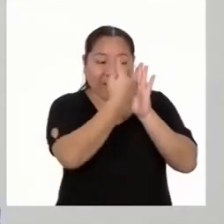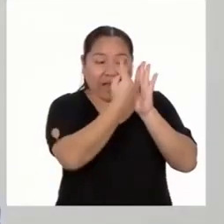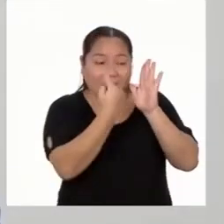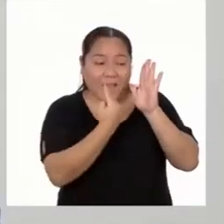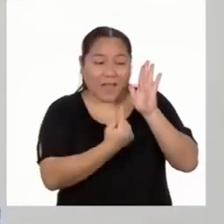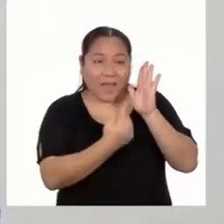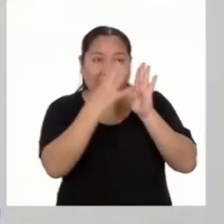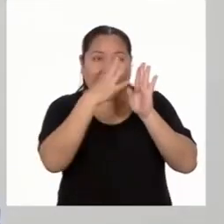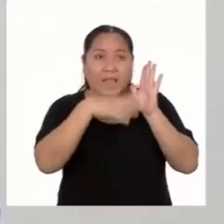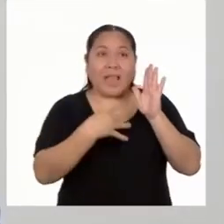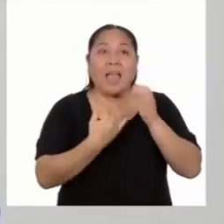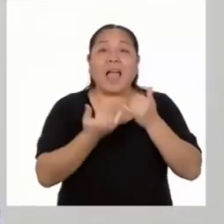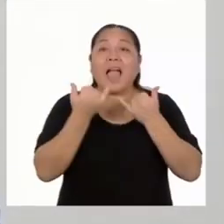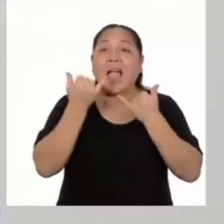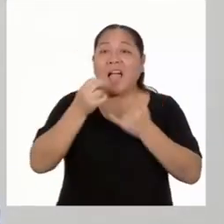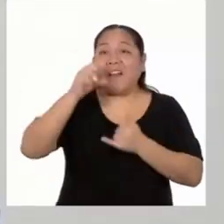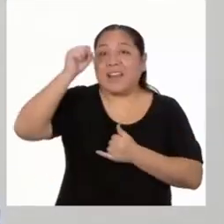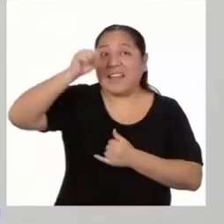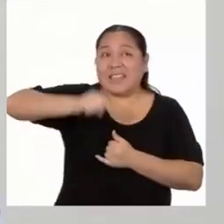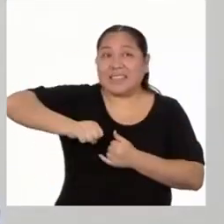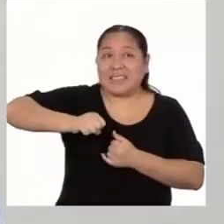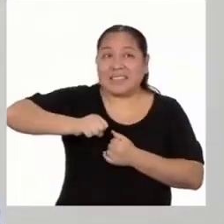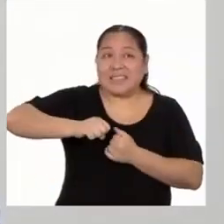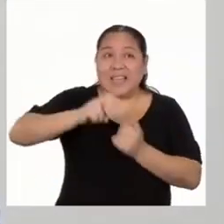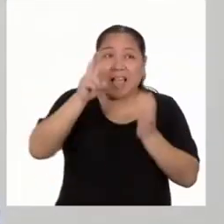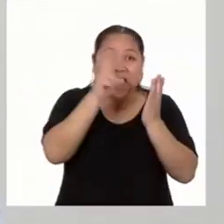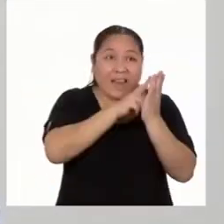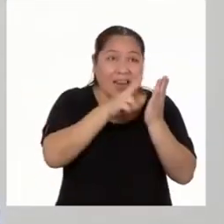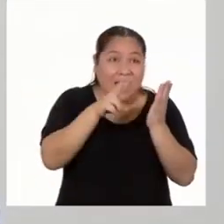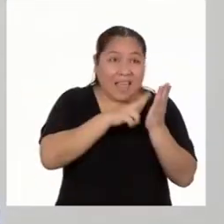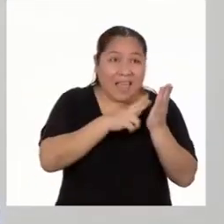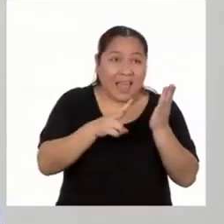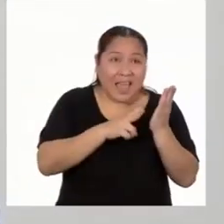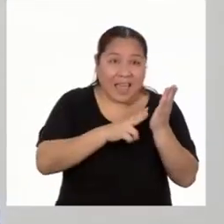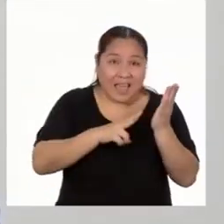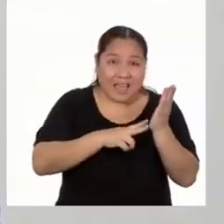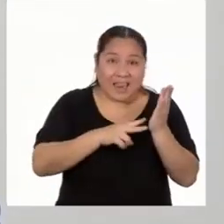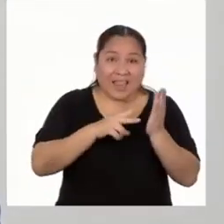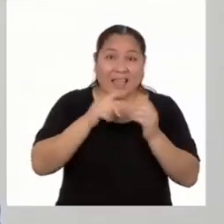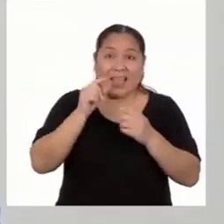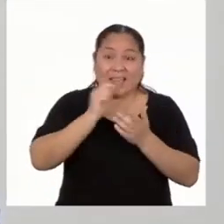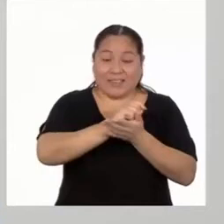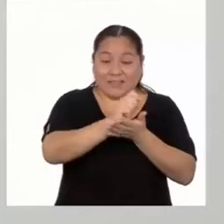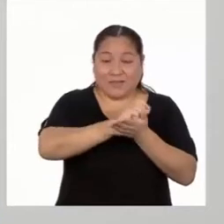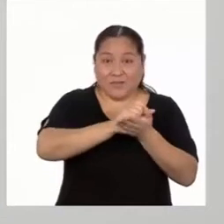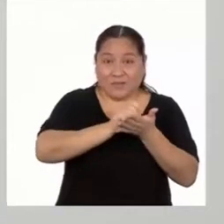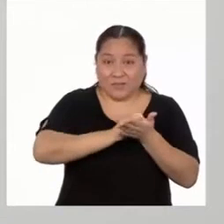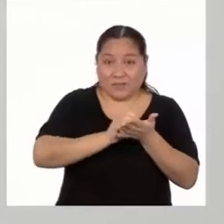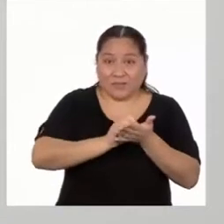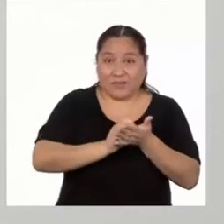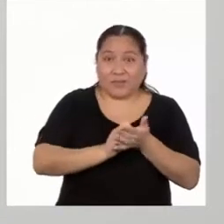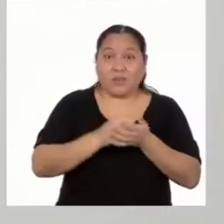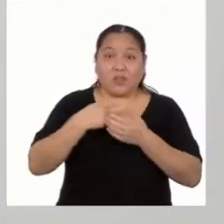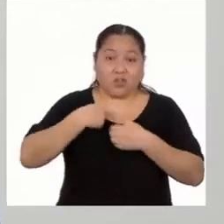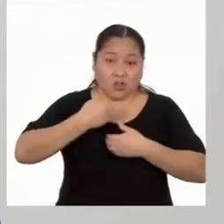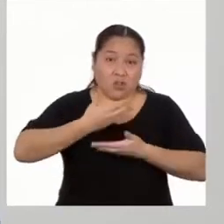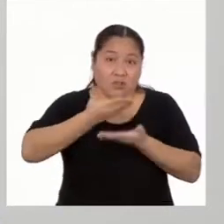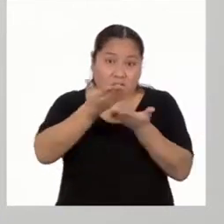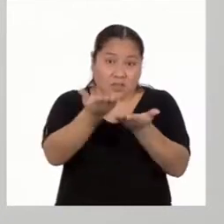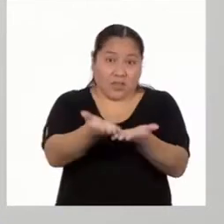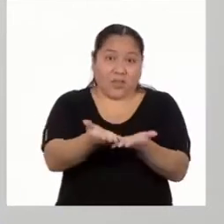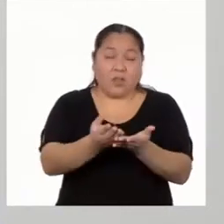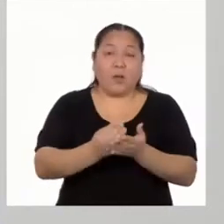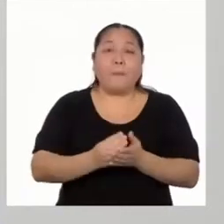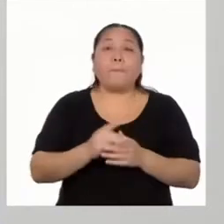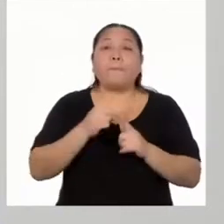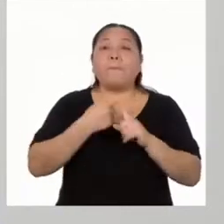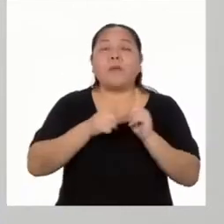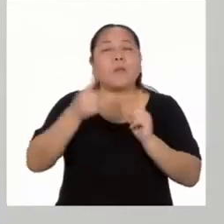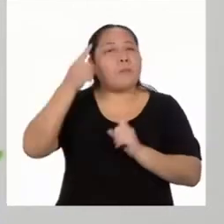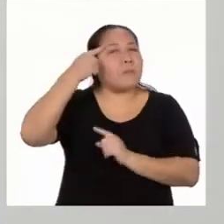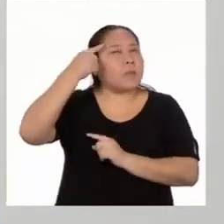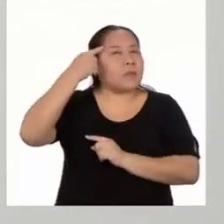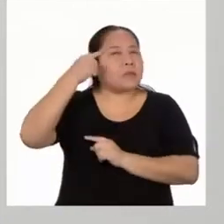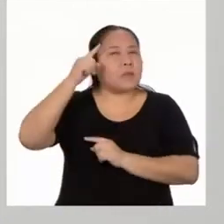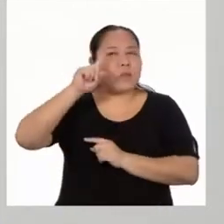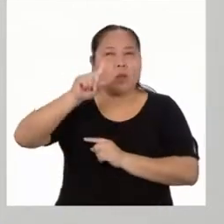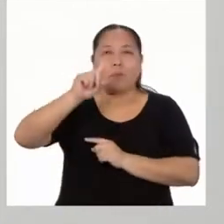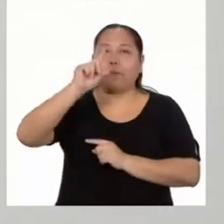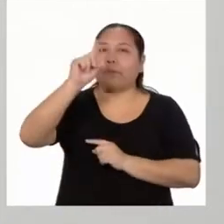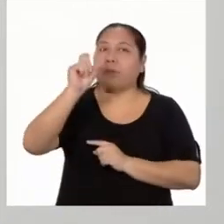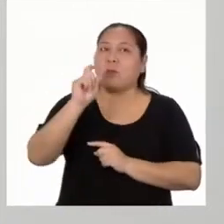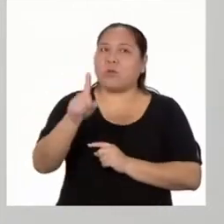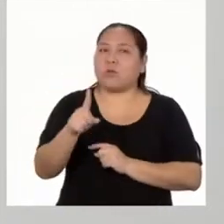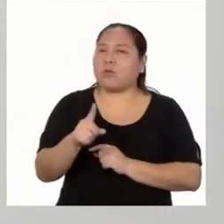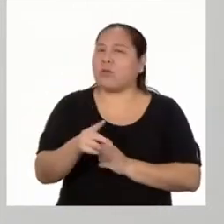hay que leer el texto que les he compartido en su totalidad, teniendo en cuenta la siguiente pregunta. ¿De